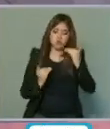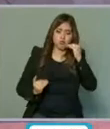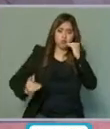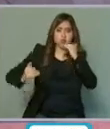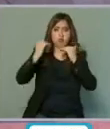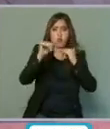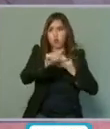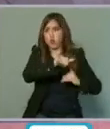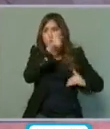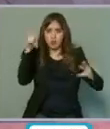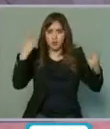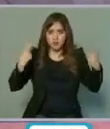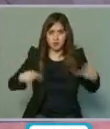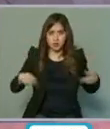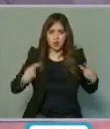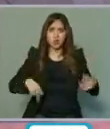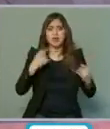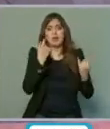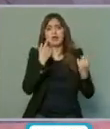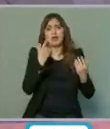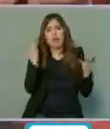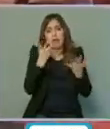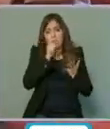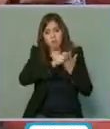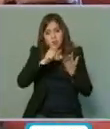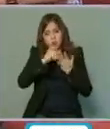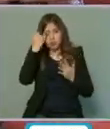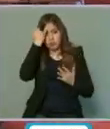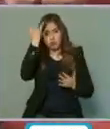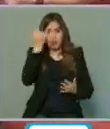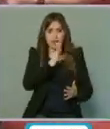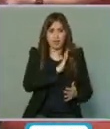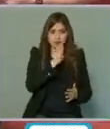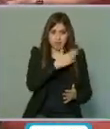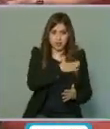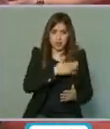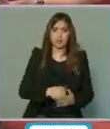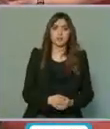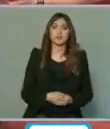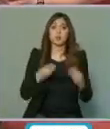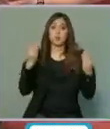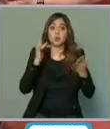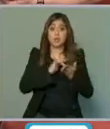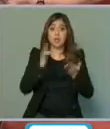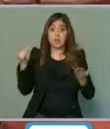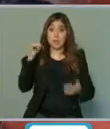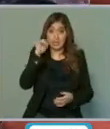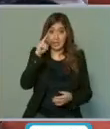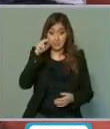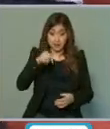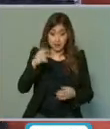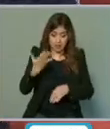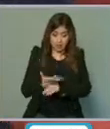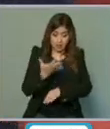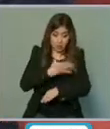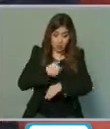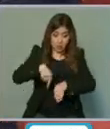de cualquier otro escritor en lengua castellana, ¿no? Claro. Bueno, Iván, pues muchísimas gracias por habernos acompañado. Hay que estar,